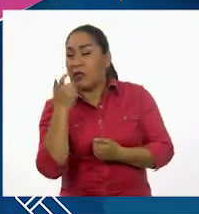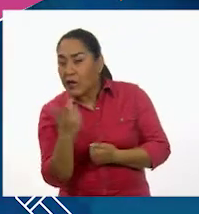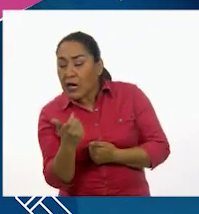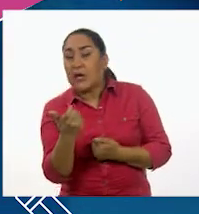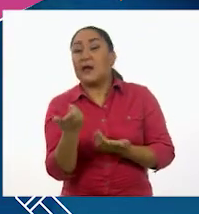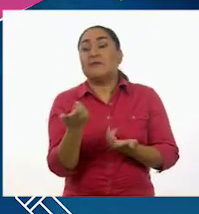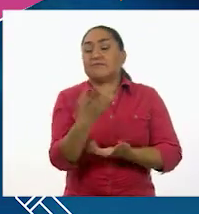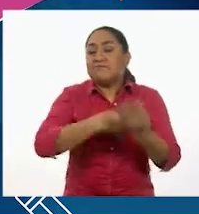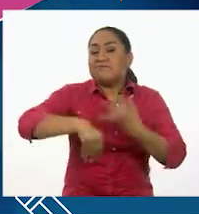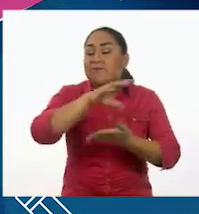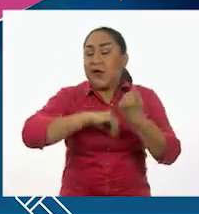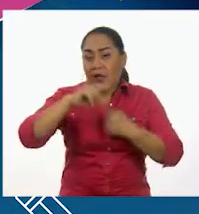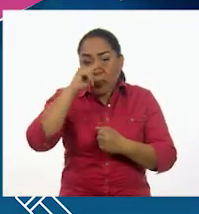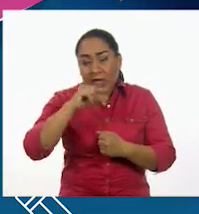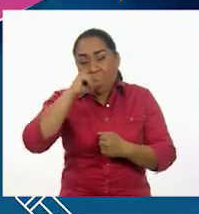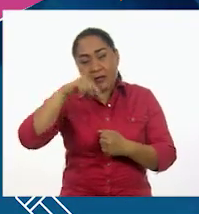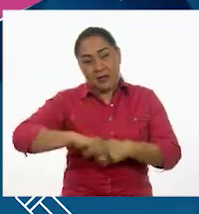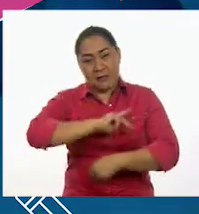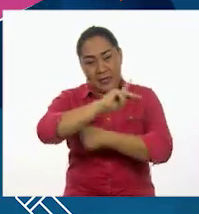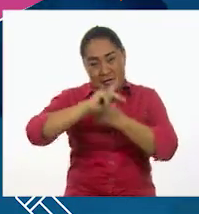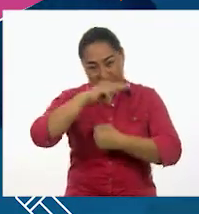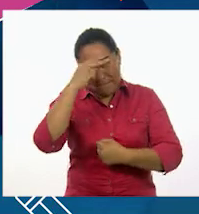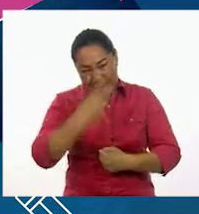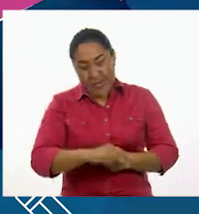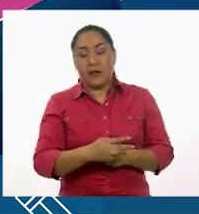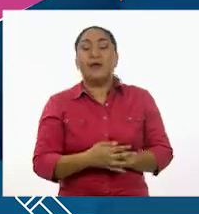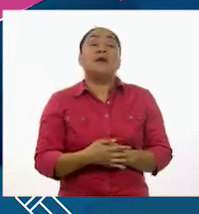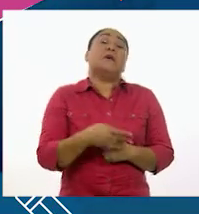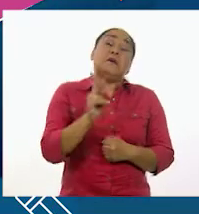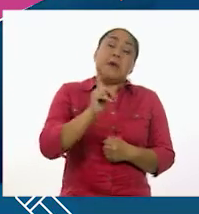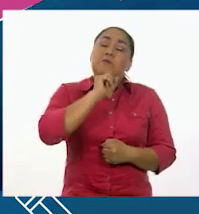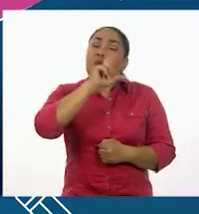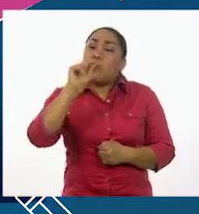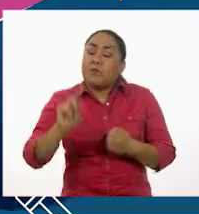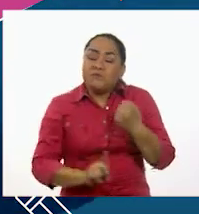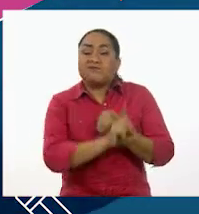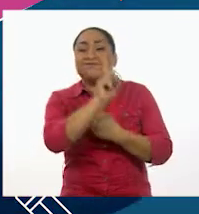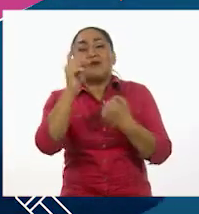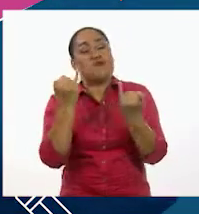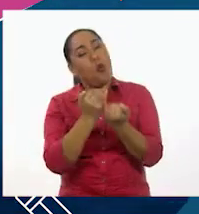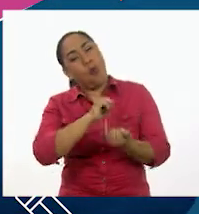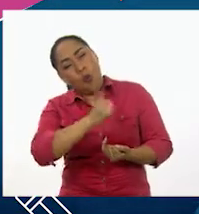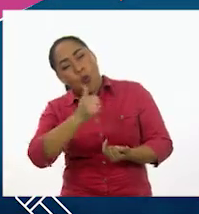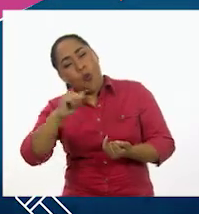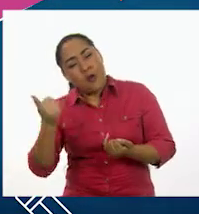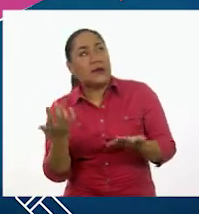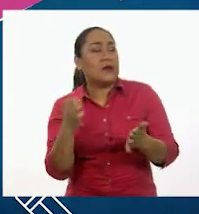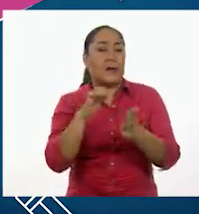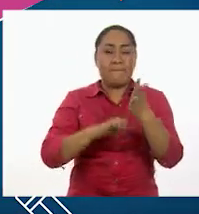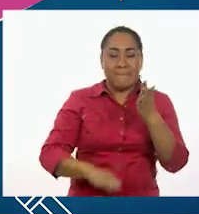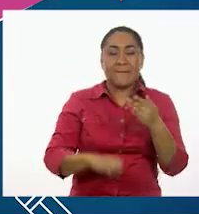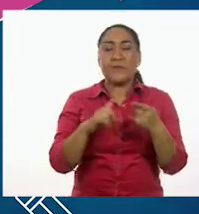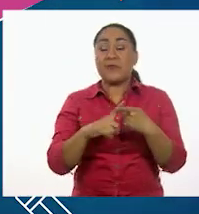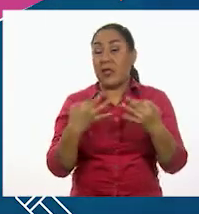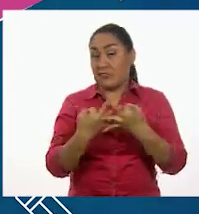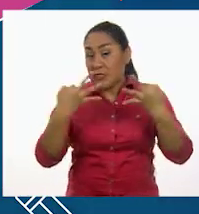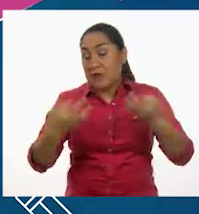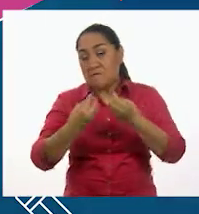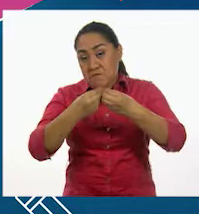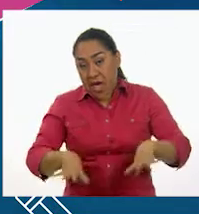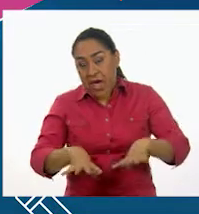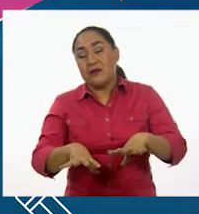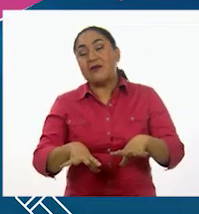e inestabilidad económica en nuestro país. Pero además, hubo otras consecuencias, como por ejemplo, se perdieron los territorios